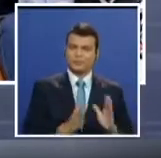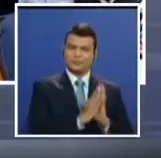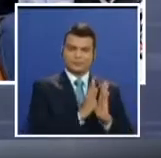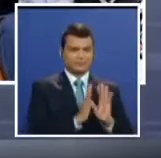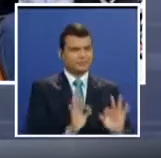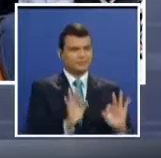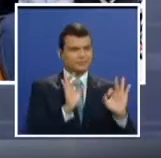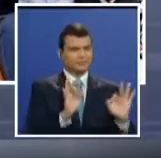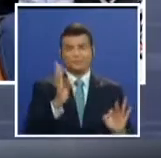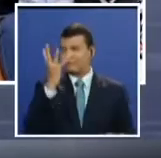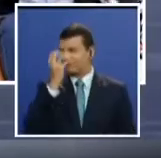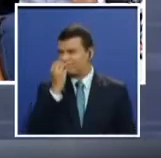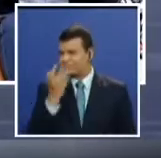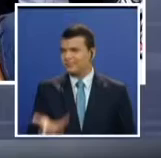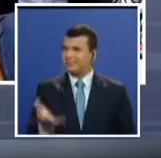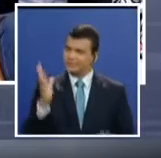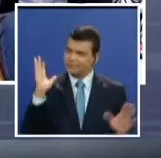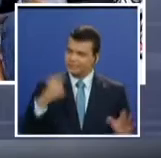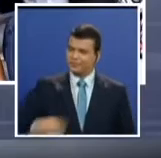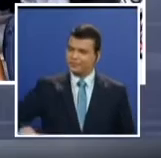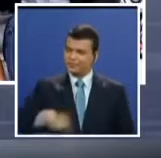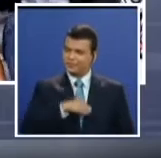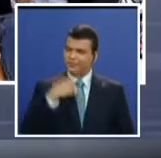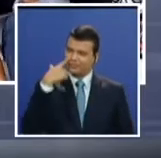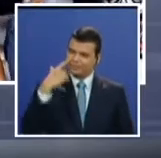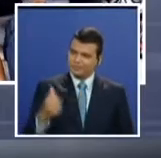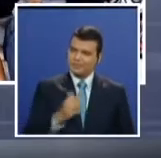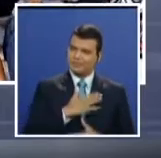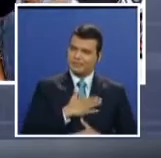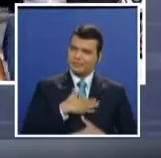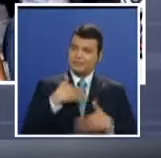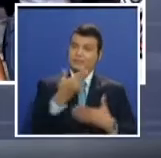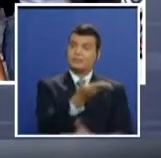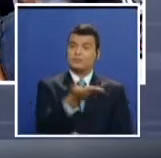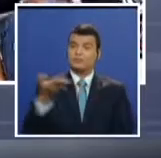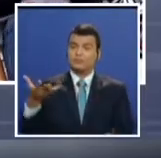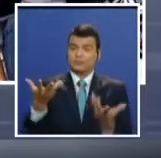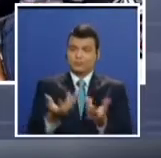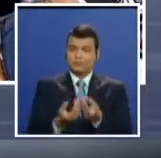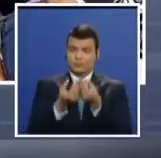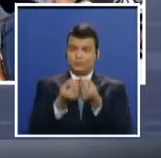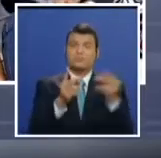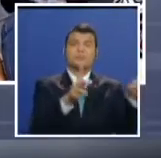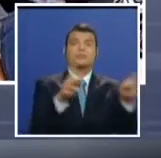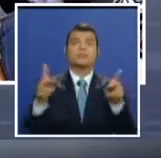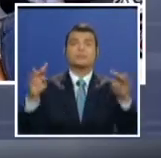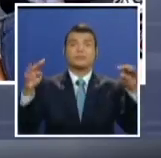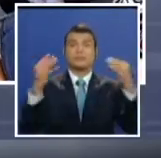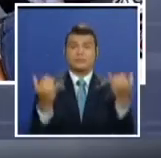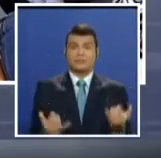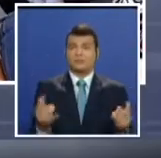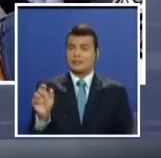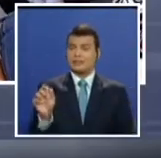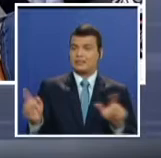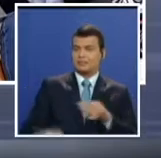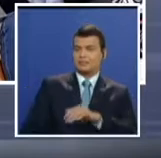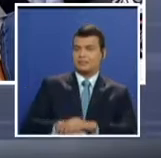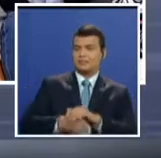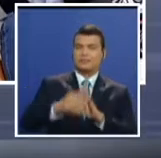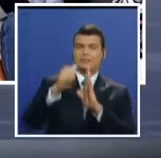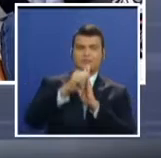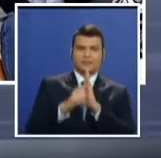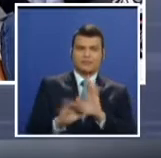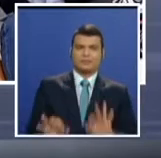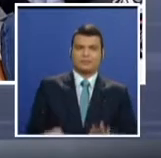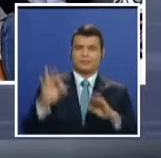la vida esta pablito nosotros y nos encanta saludarlos a ustedes ya todos los televidentes que están listos para continuar con esta